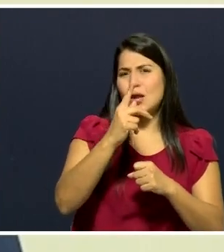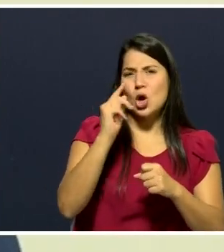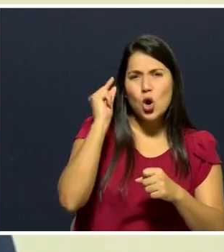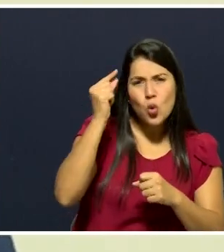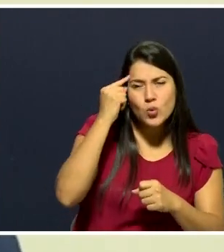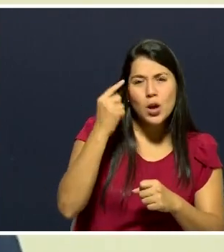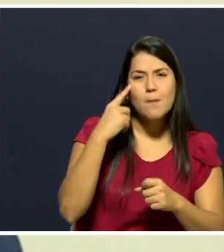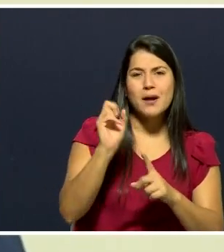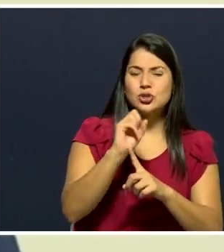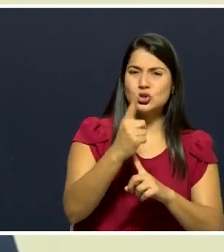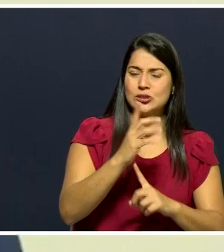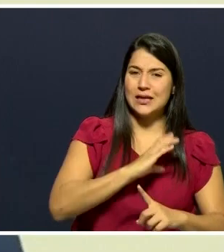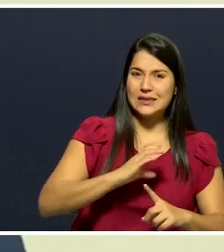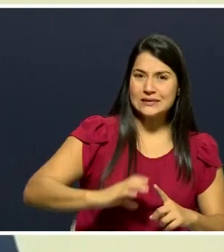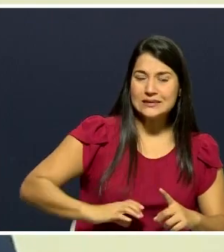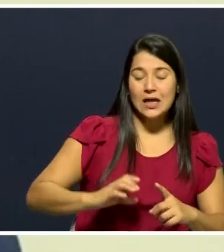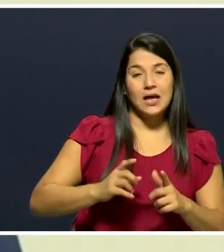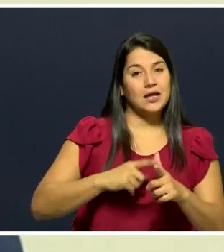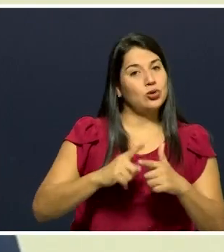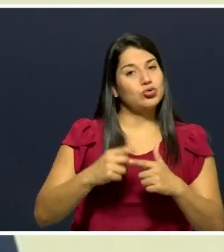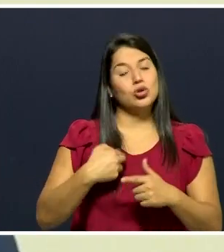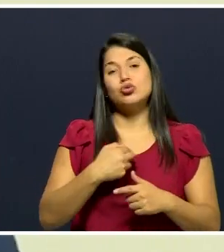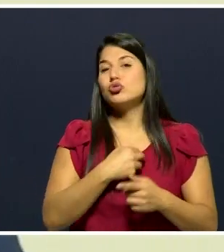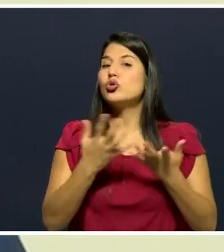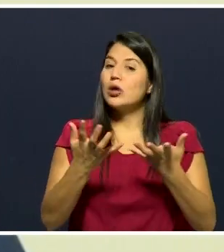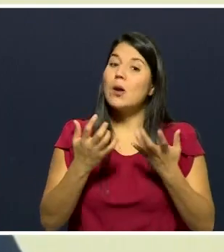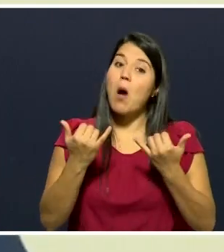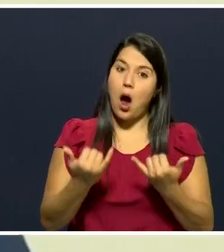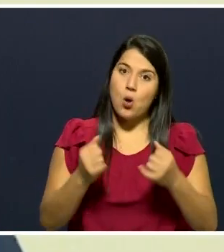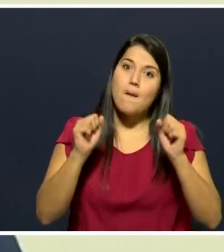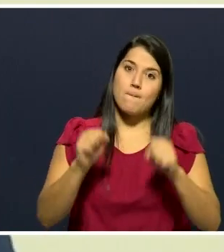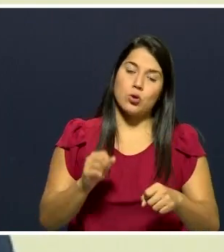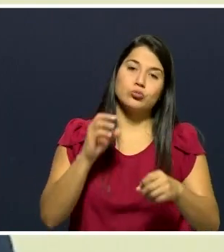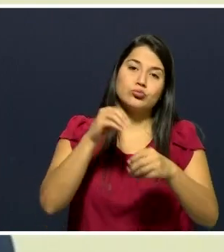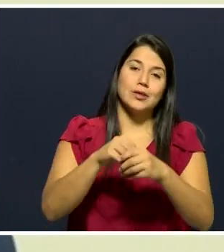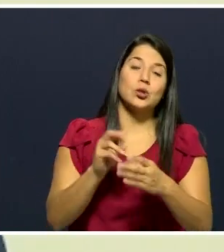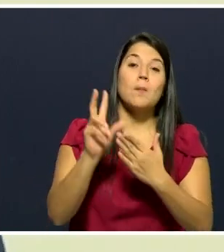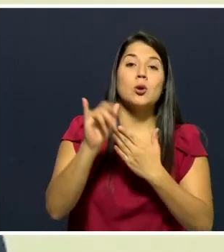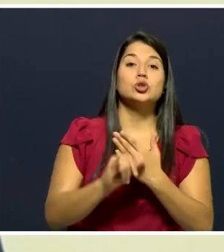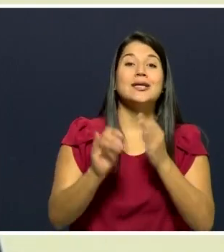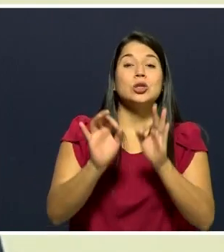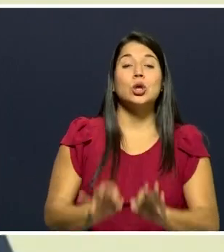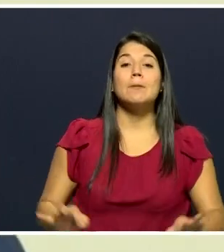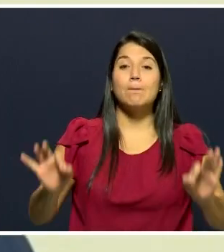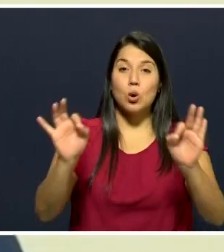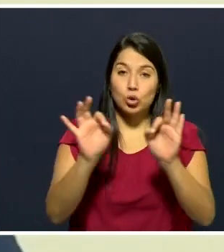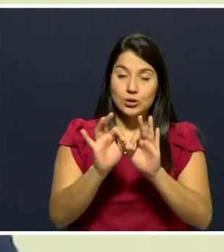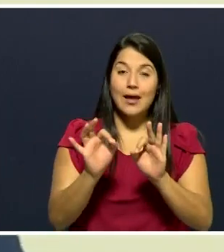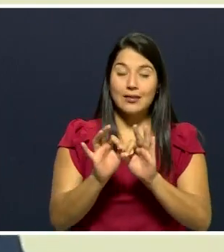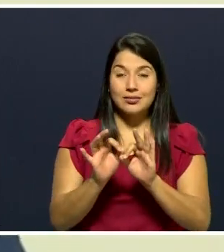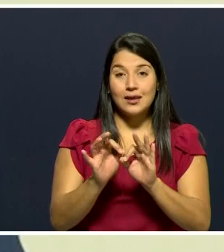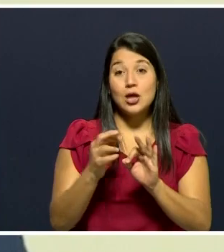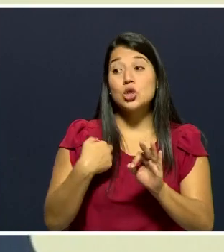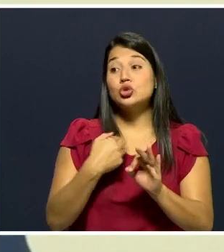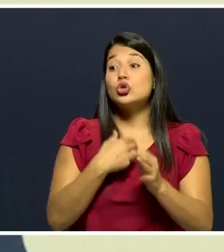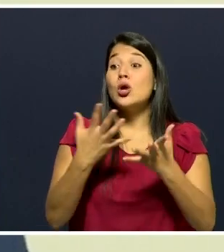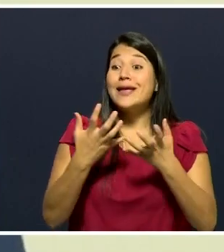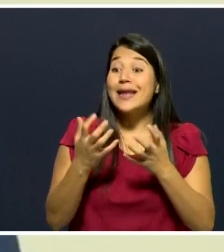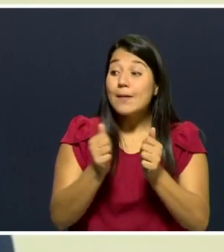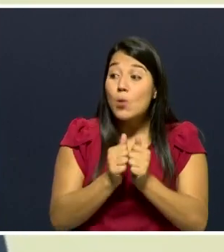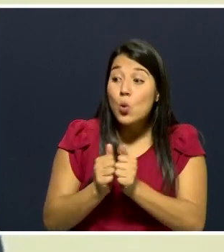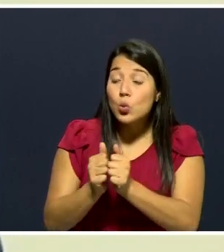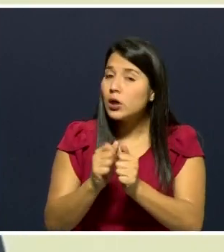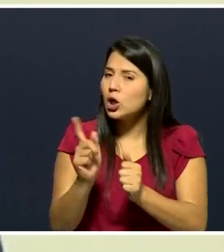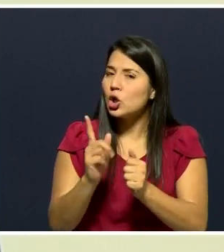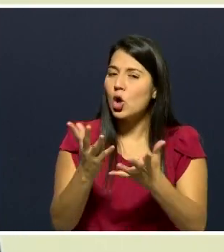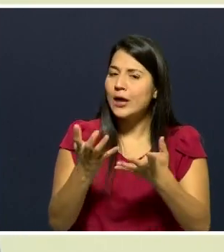mejor para la Unidad Social Cristiana y queremos ser parte de los proyectos importantes. Estamos para unir y no para